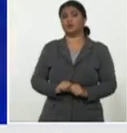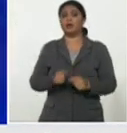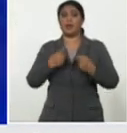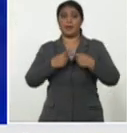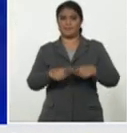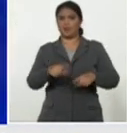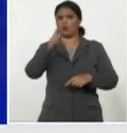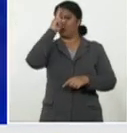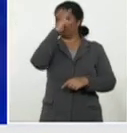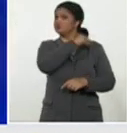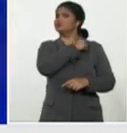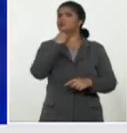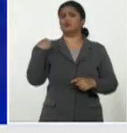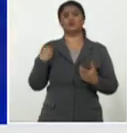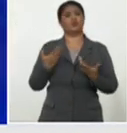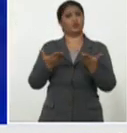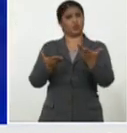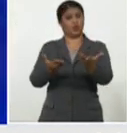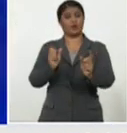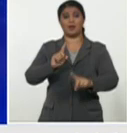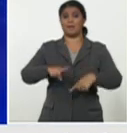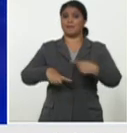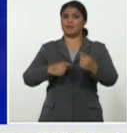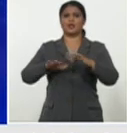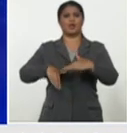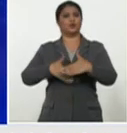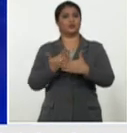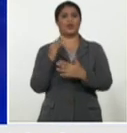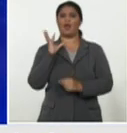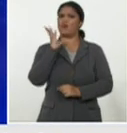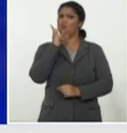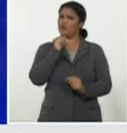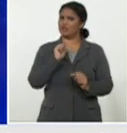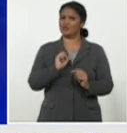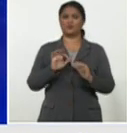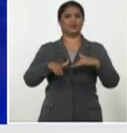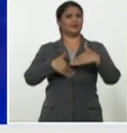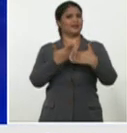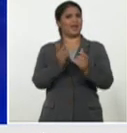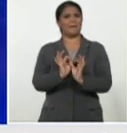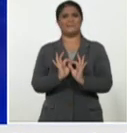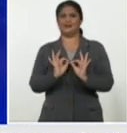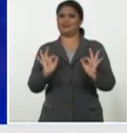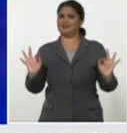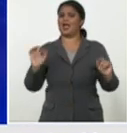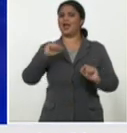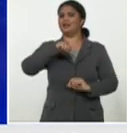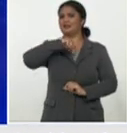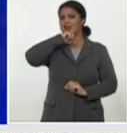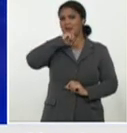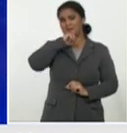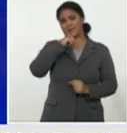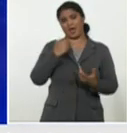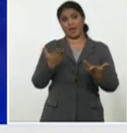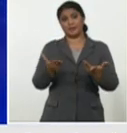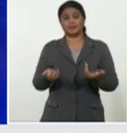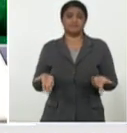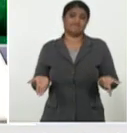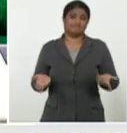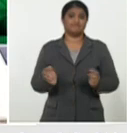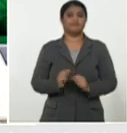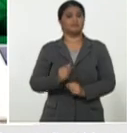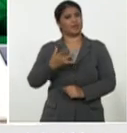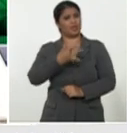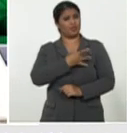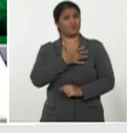comentábamos que es un día muy lindo, el Día de las Madres. Realmente creo que nadie hubiera querido llegar a